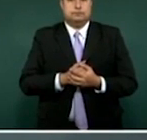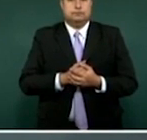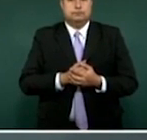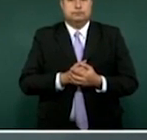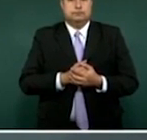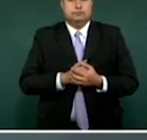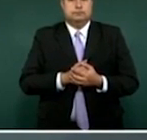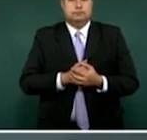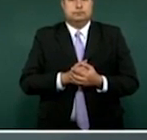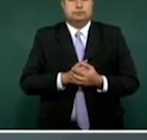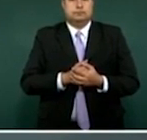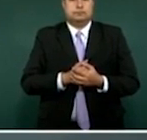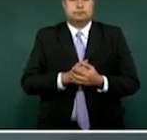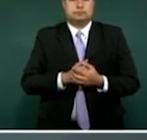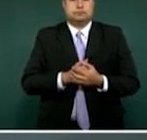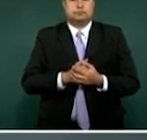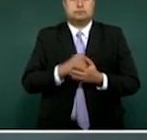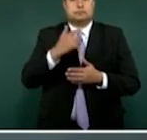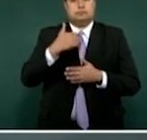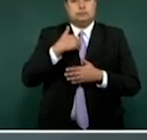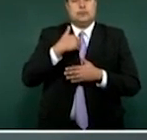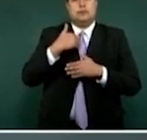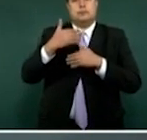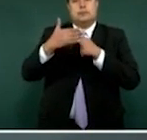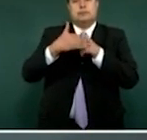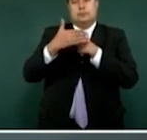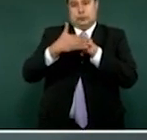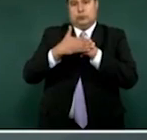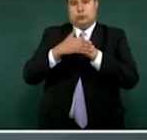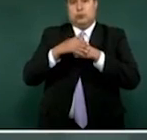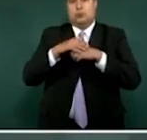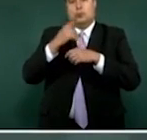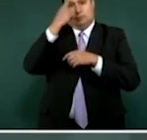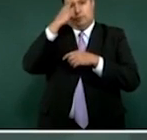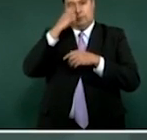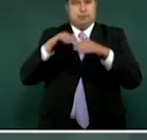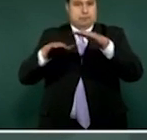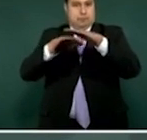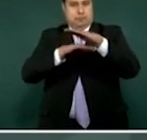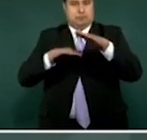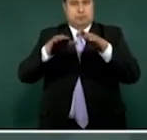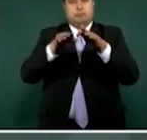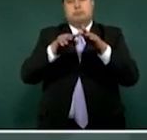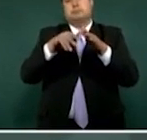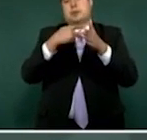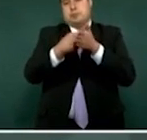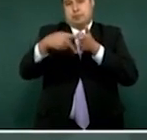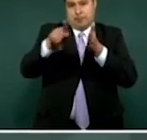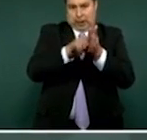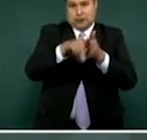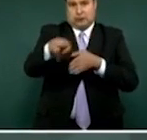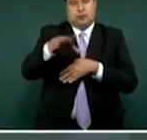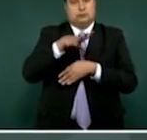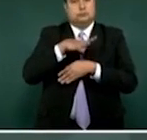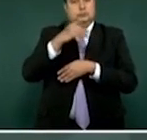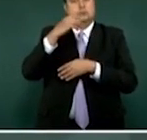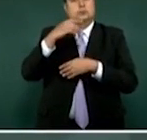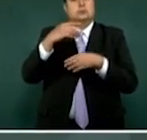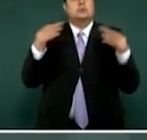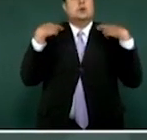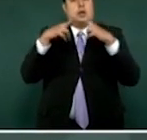lograr la basificación de maestros que trabajan